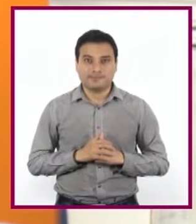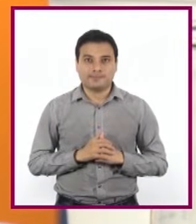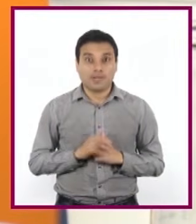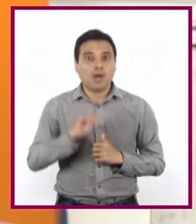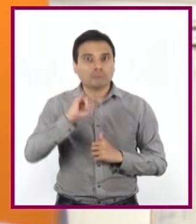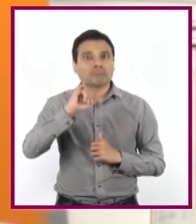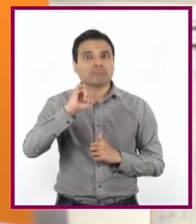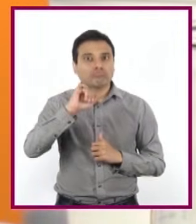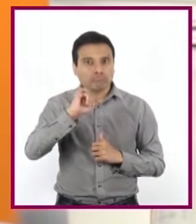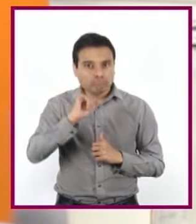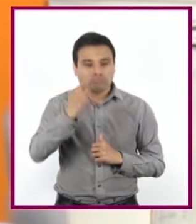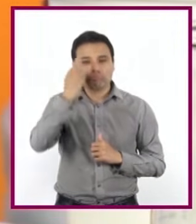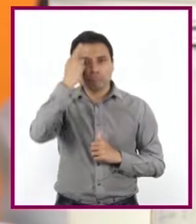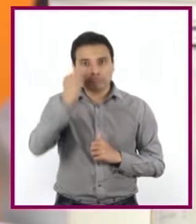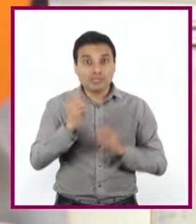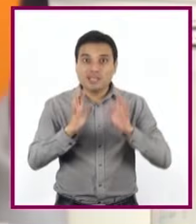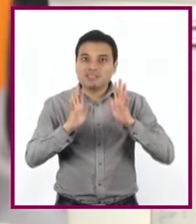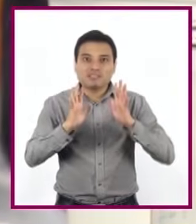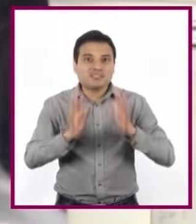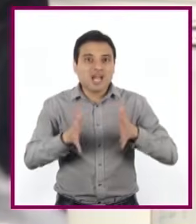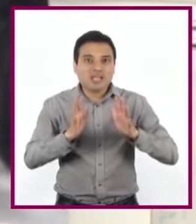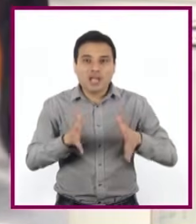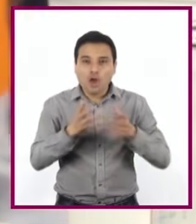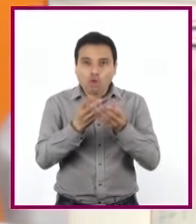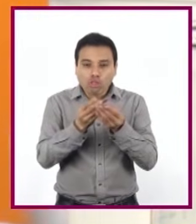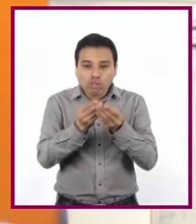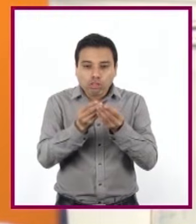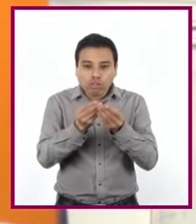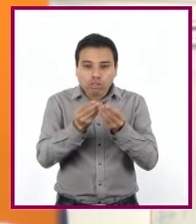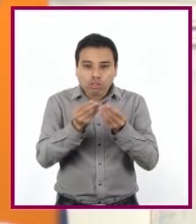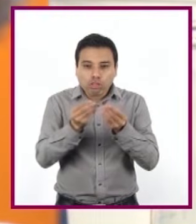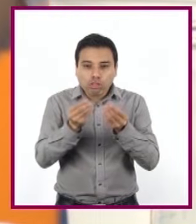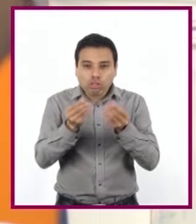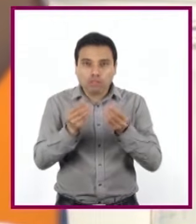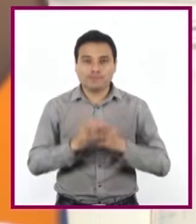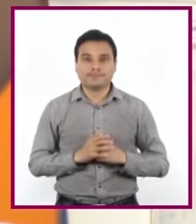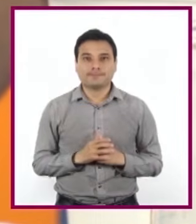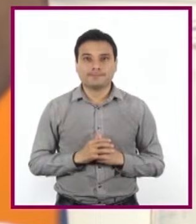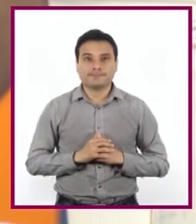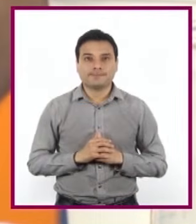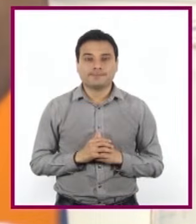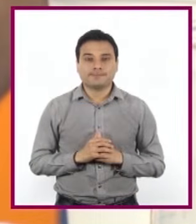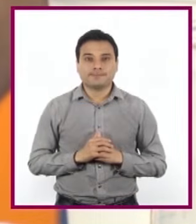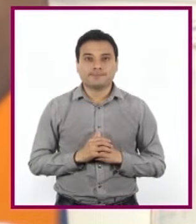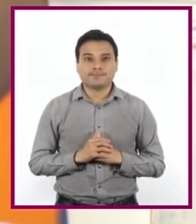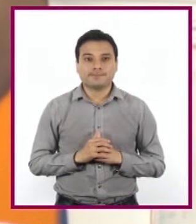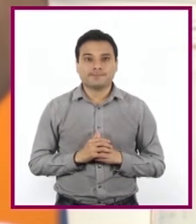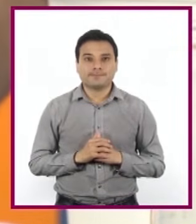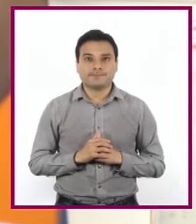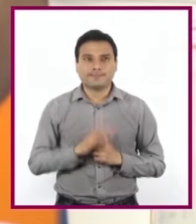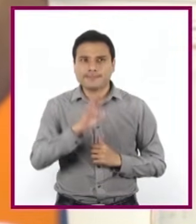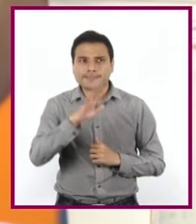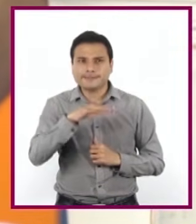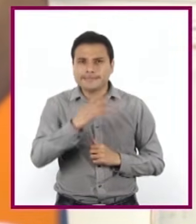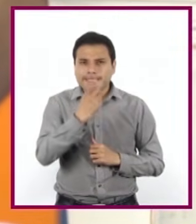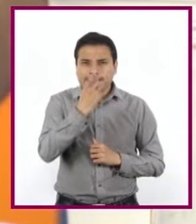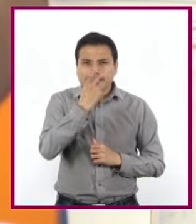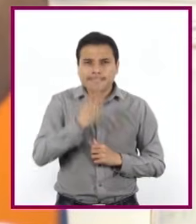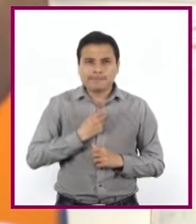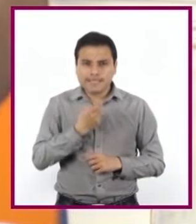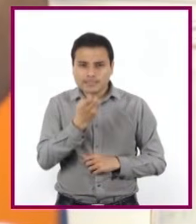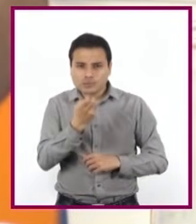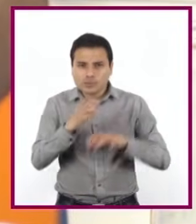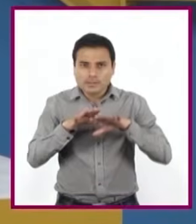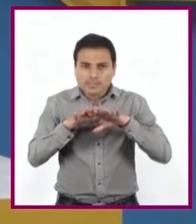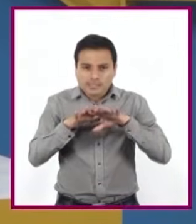Sí, es verdad. Ya empezó. Enrique, ¿me puedes explicar este cambio